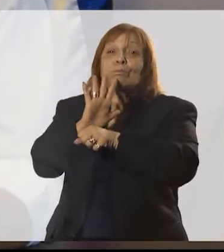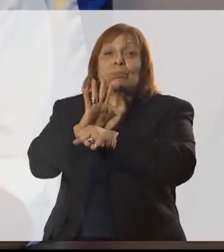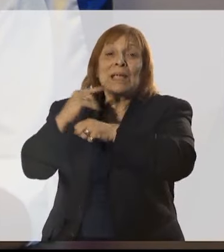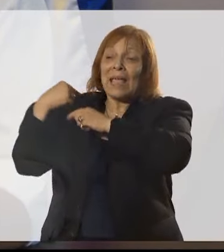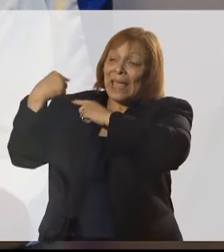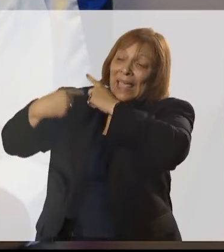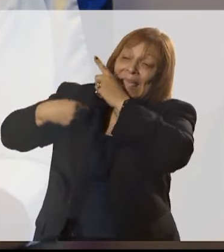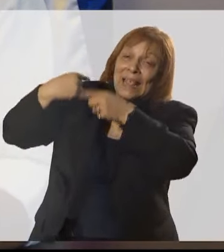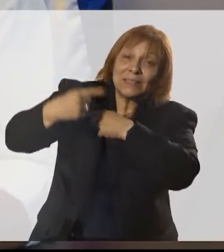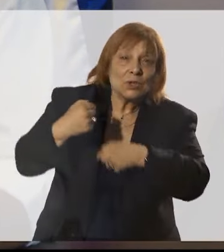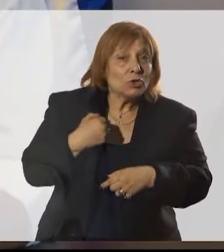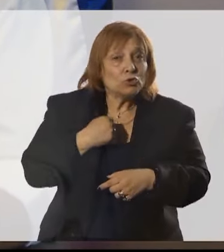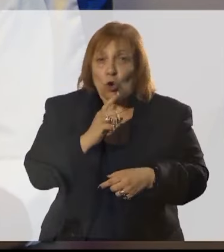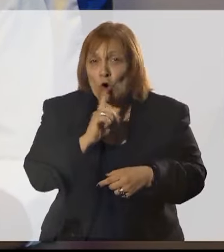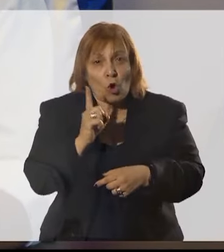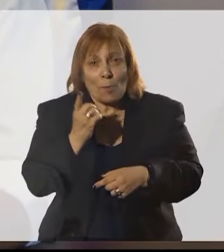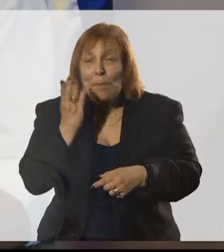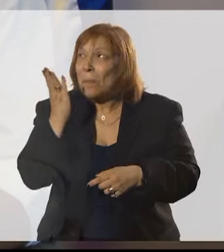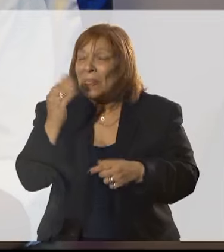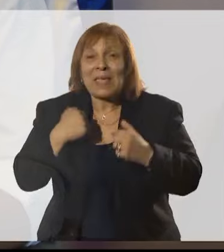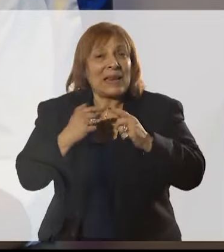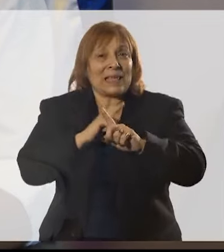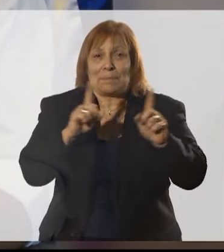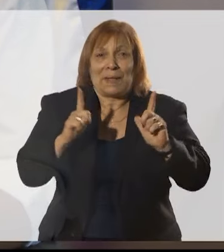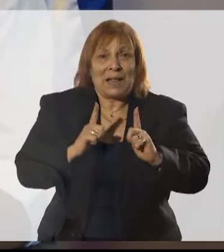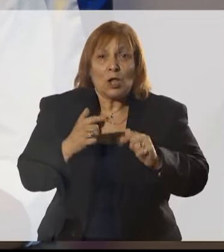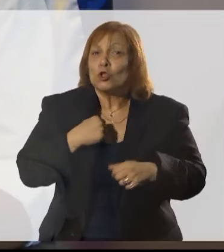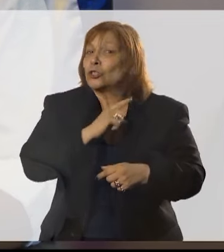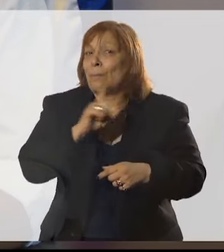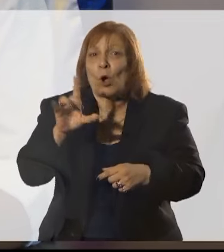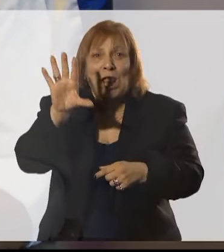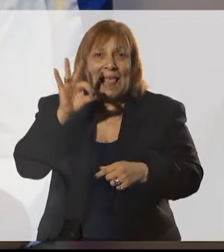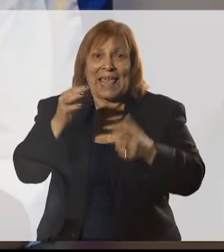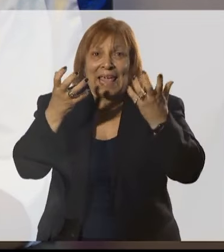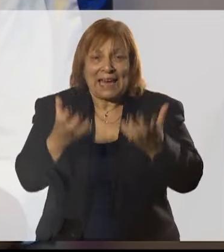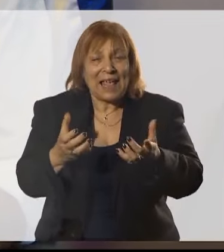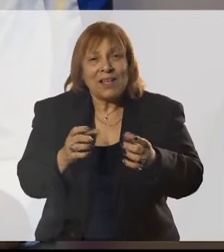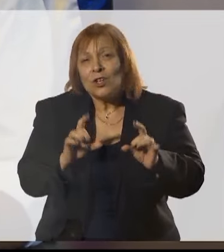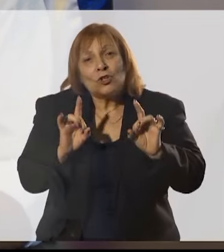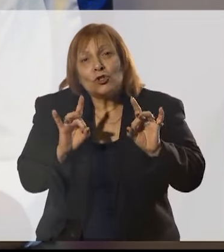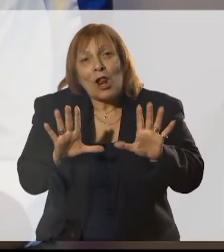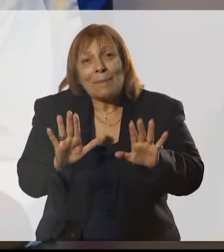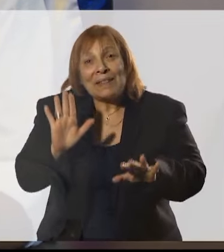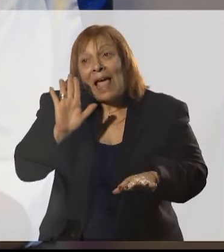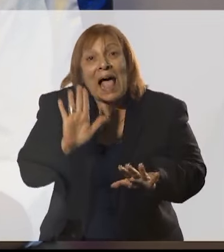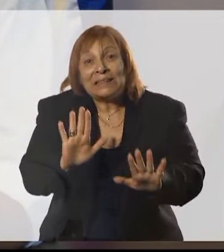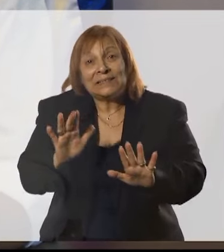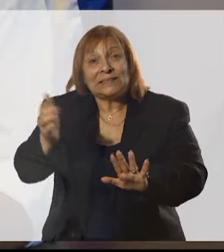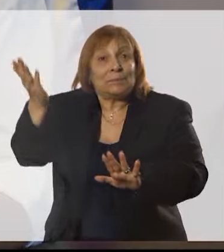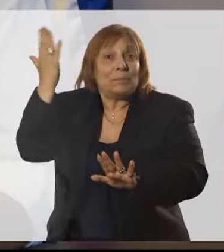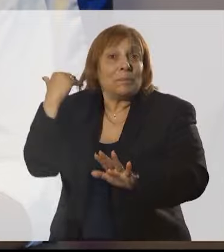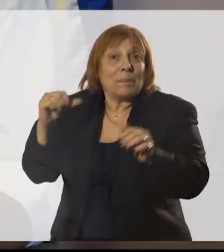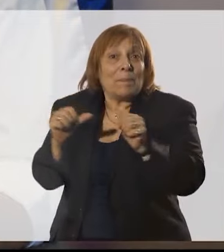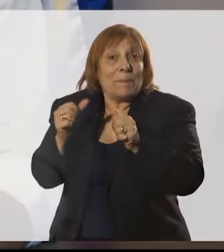una herencia que recibimos sin haberla pedido ni esperado ni elegido simplemente es